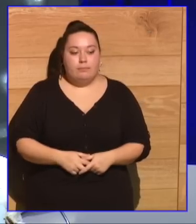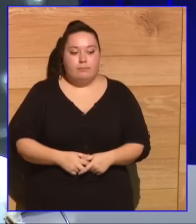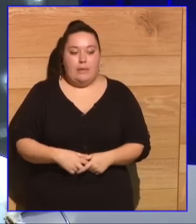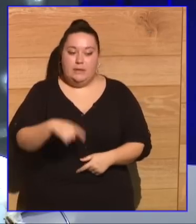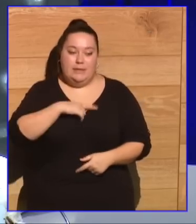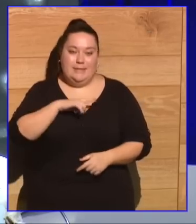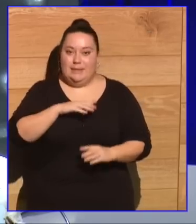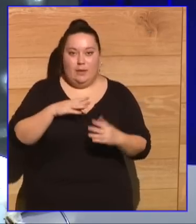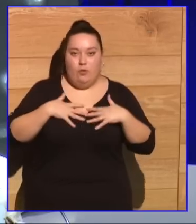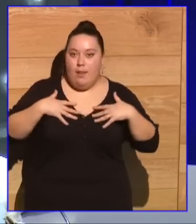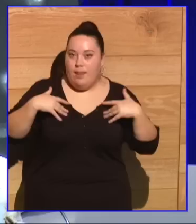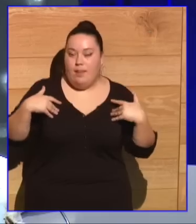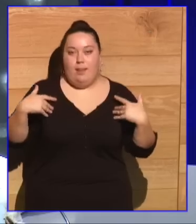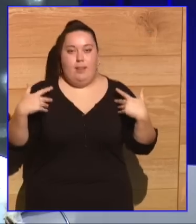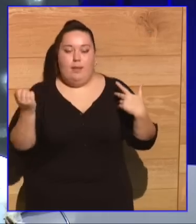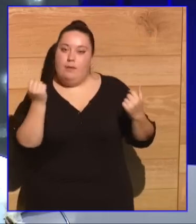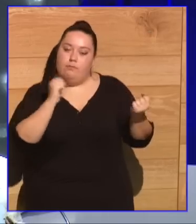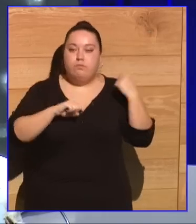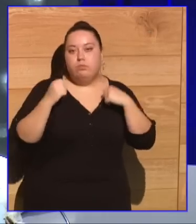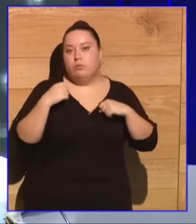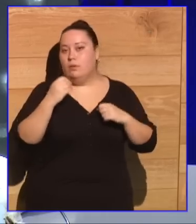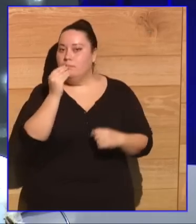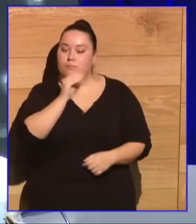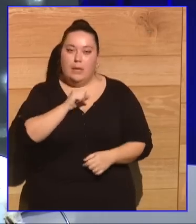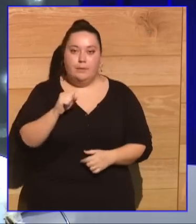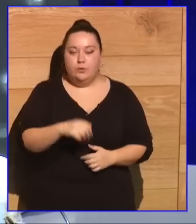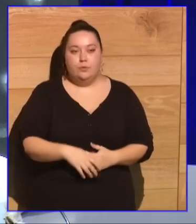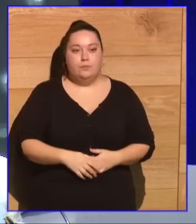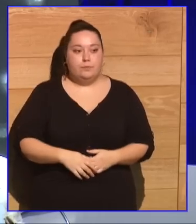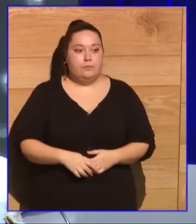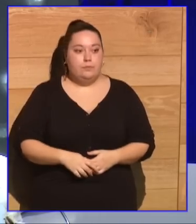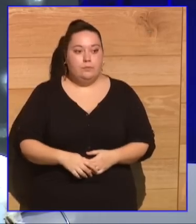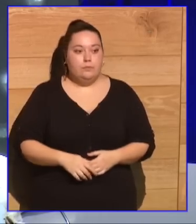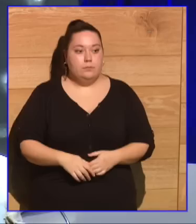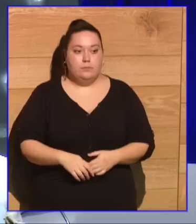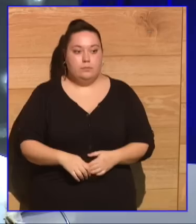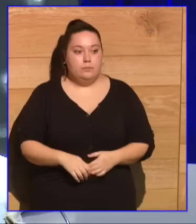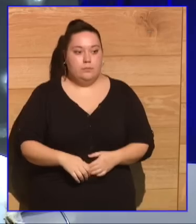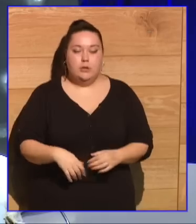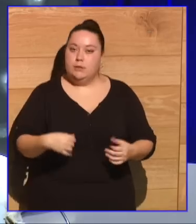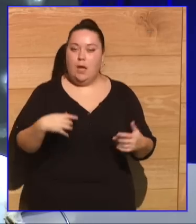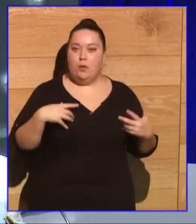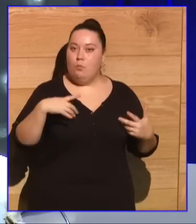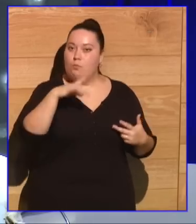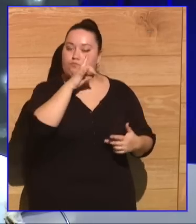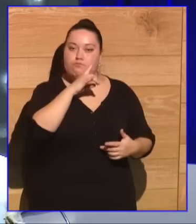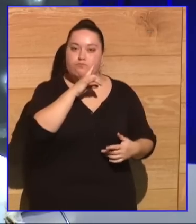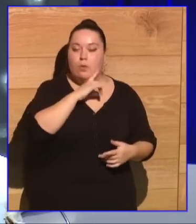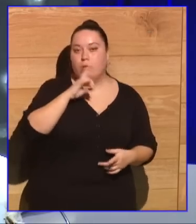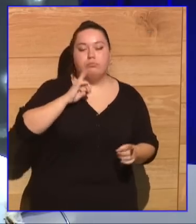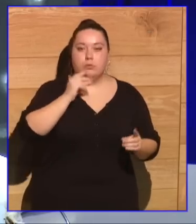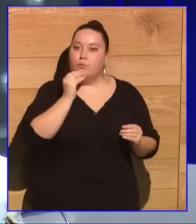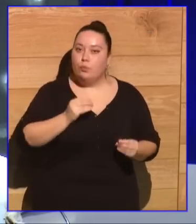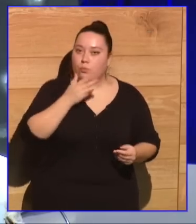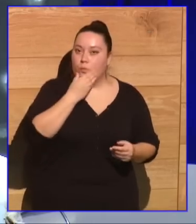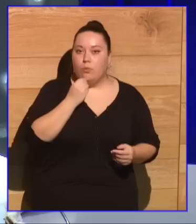absolutamente sensacional en términos interpretativos. Absolutamente sensacional. Y él está realmente muy, muy atractivo en todos los sentidos.